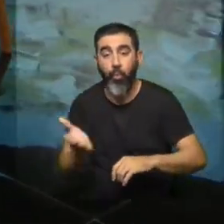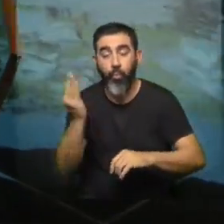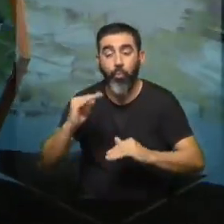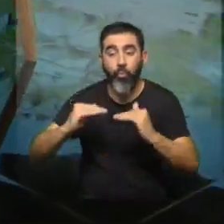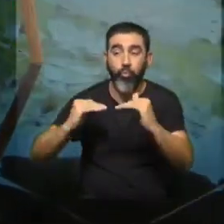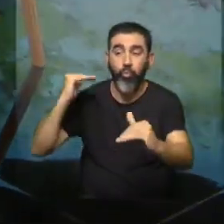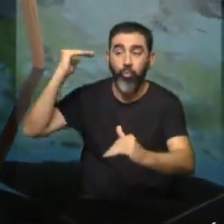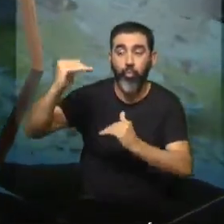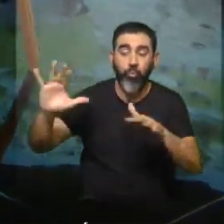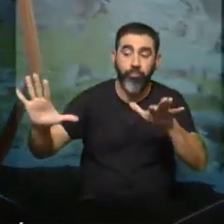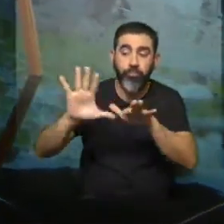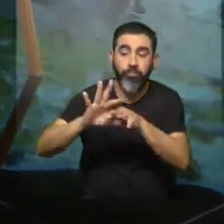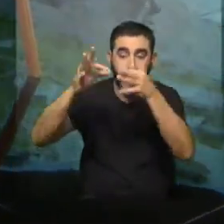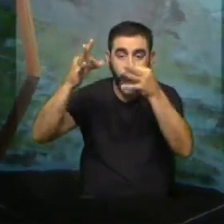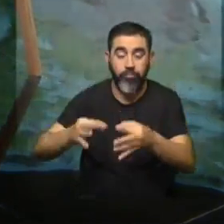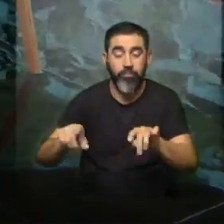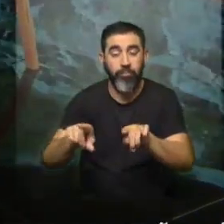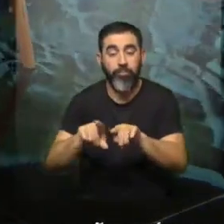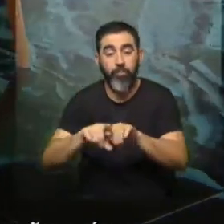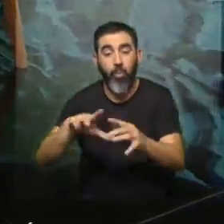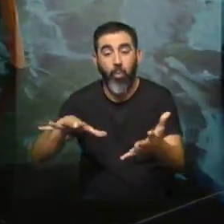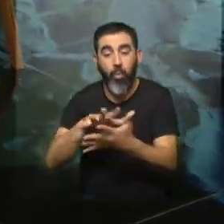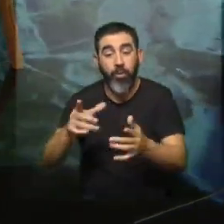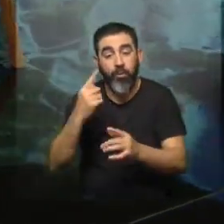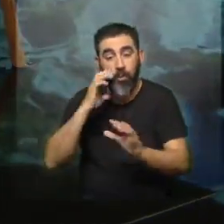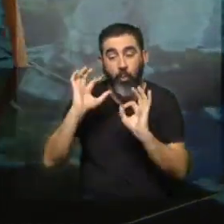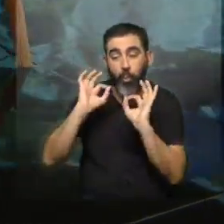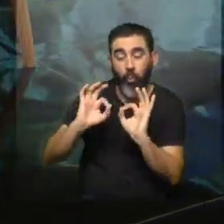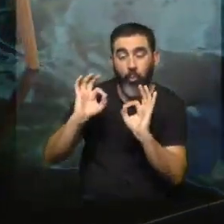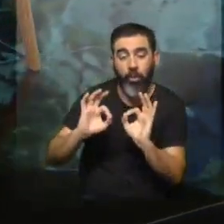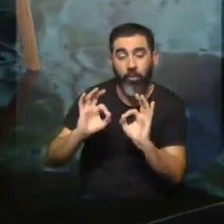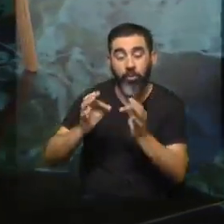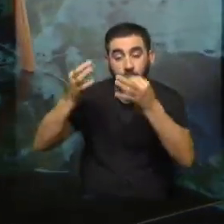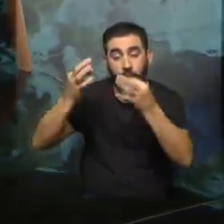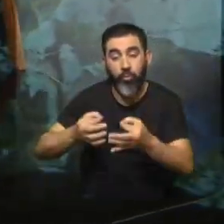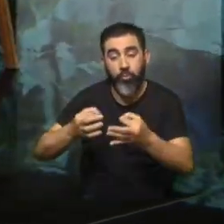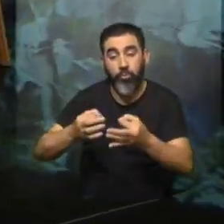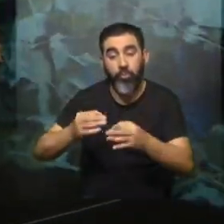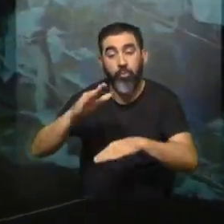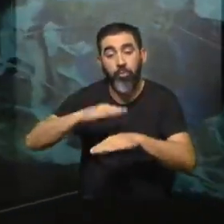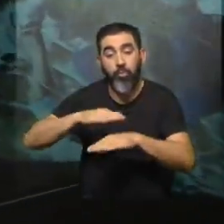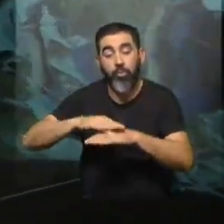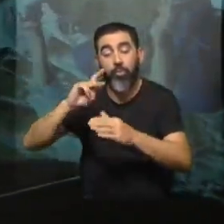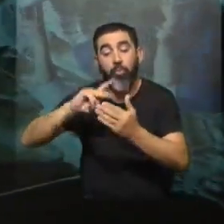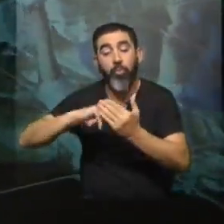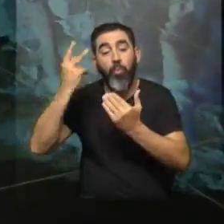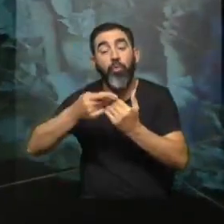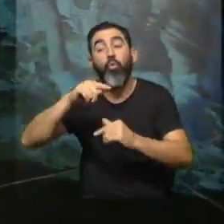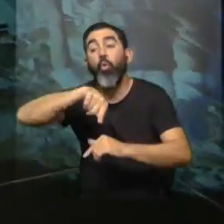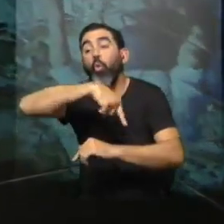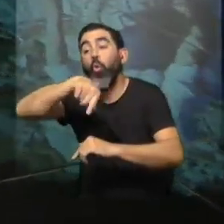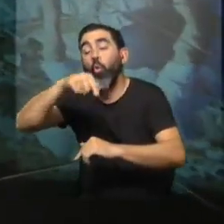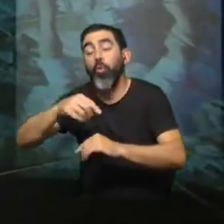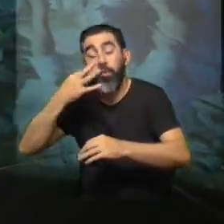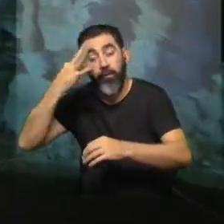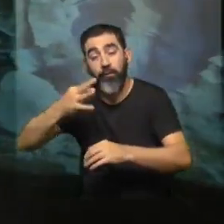altas, coincide espacialmente. Entonces hay que estar muy atentos para la hora de generar proyectos, saber dónde están para